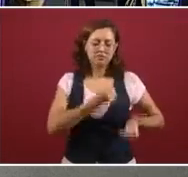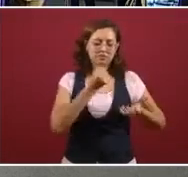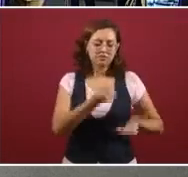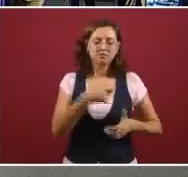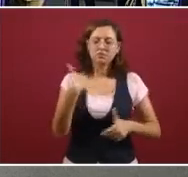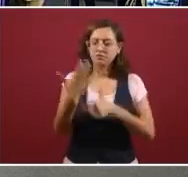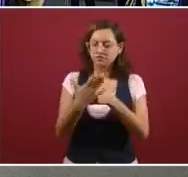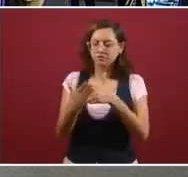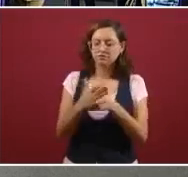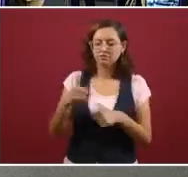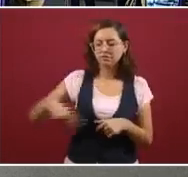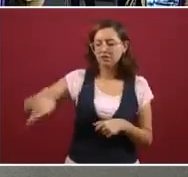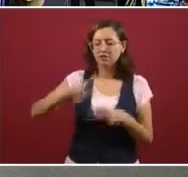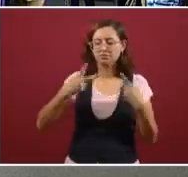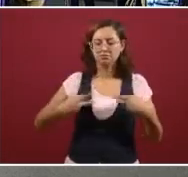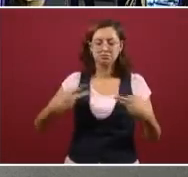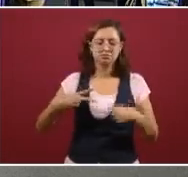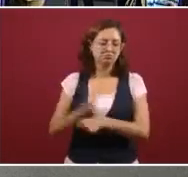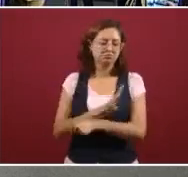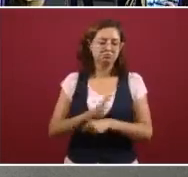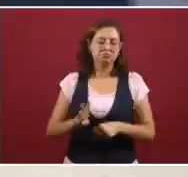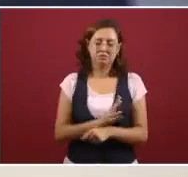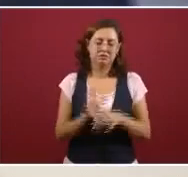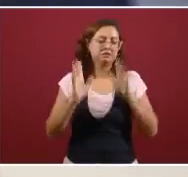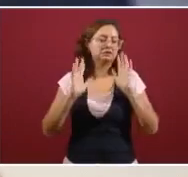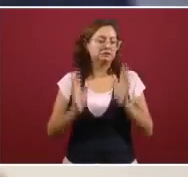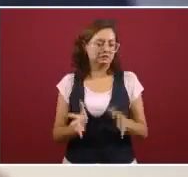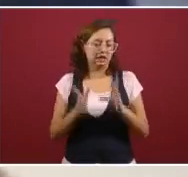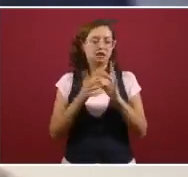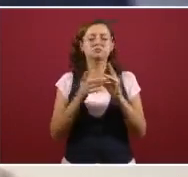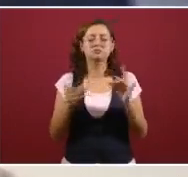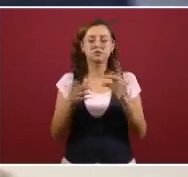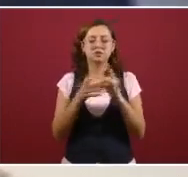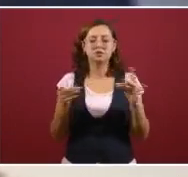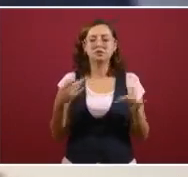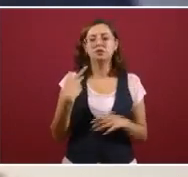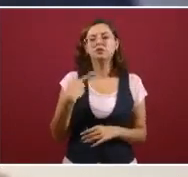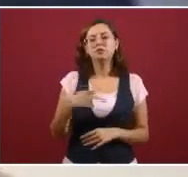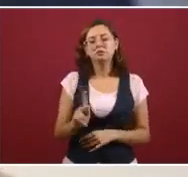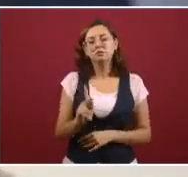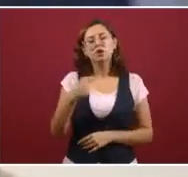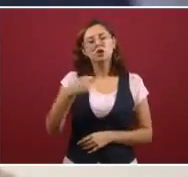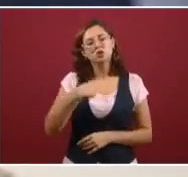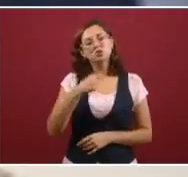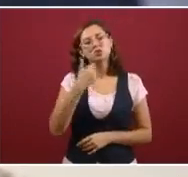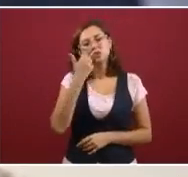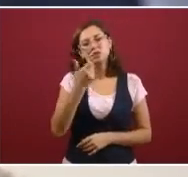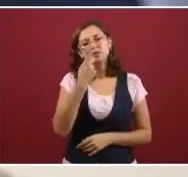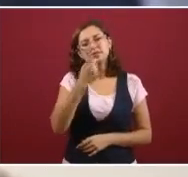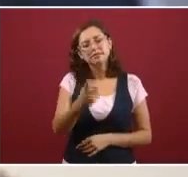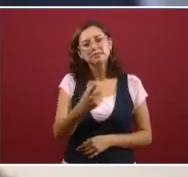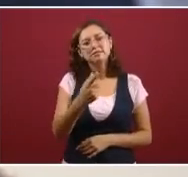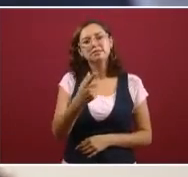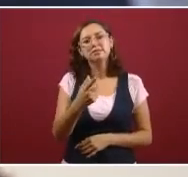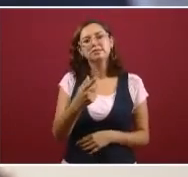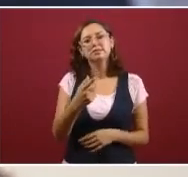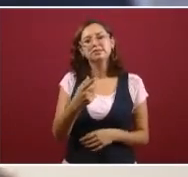que tendrán los trabajadores que tienen Afores. Sin embargo, yo podría decir que los programas o